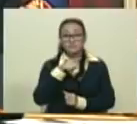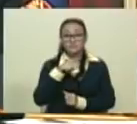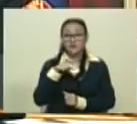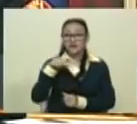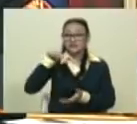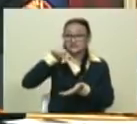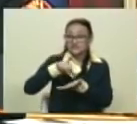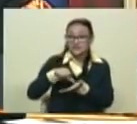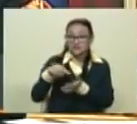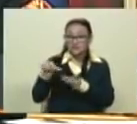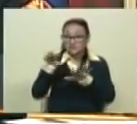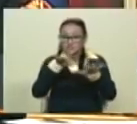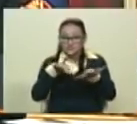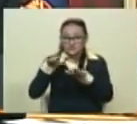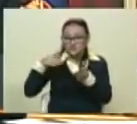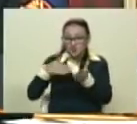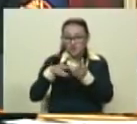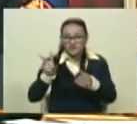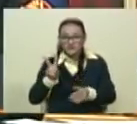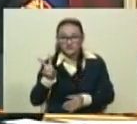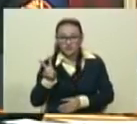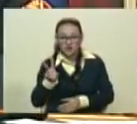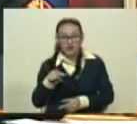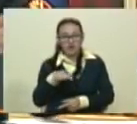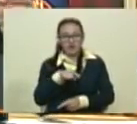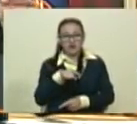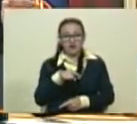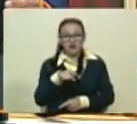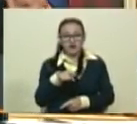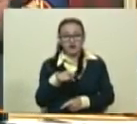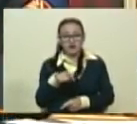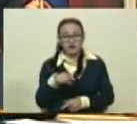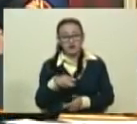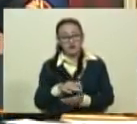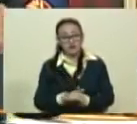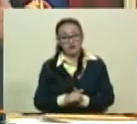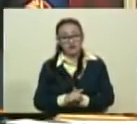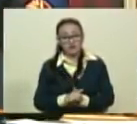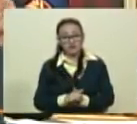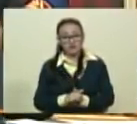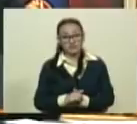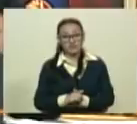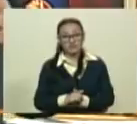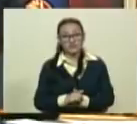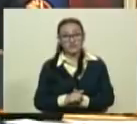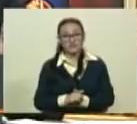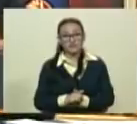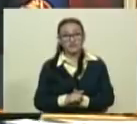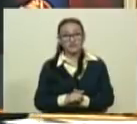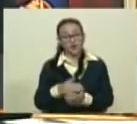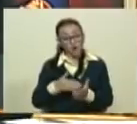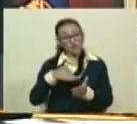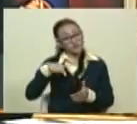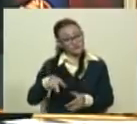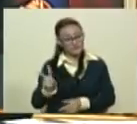conspiración político, militar, financiera contra la estabilidad de la República Bolivariana de